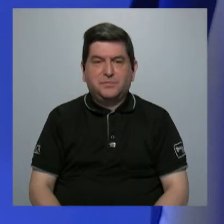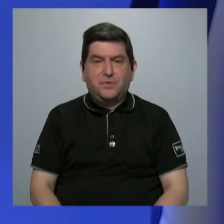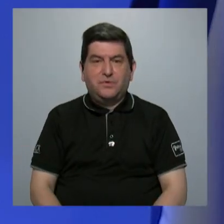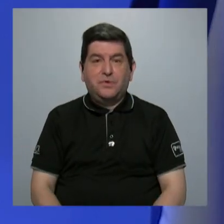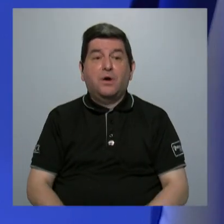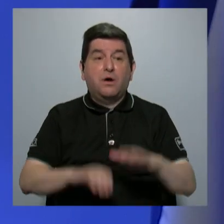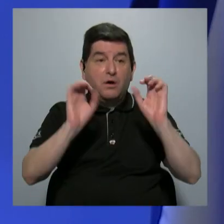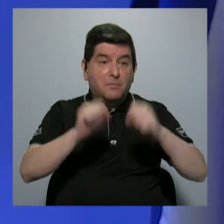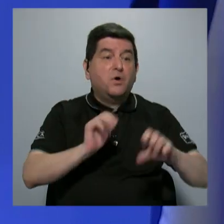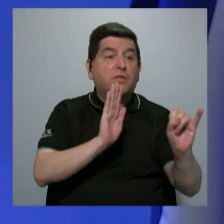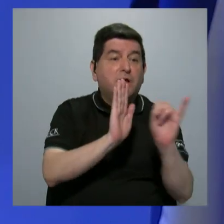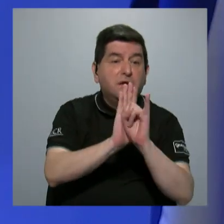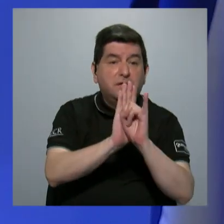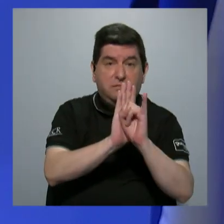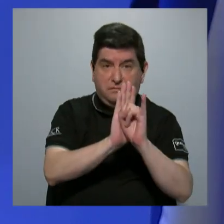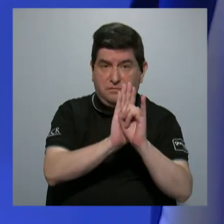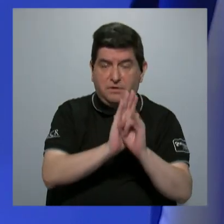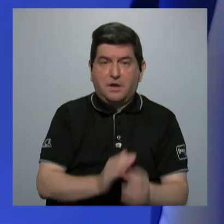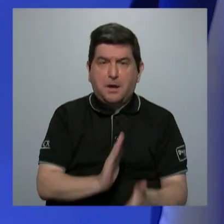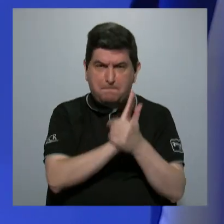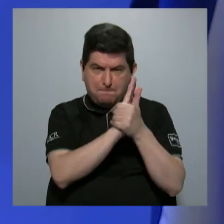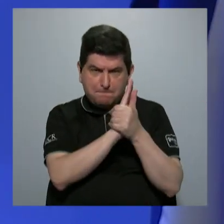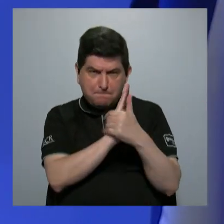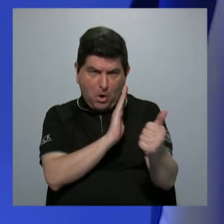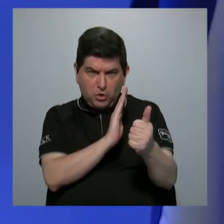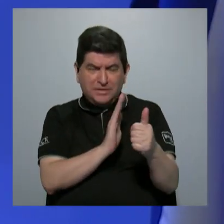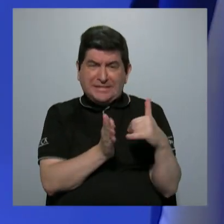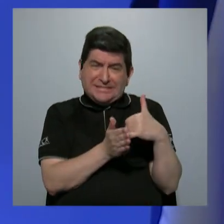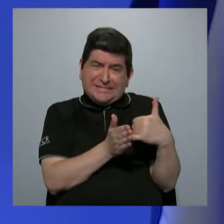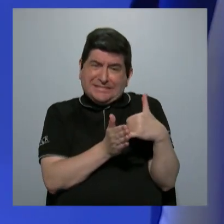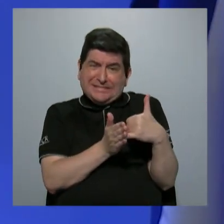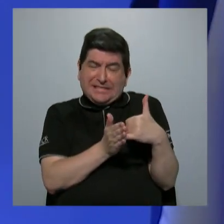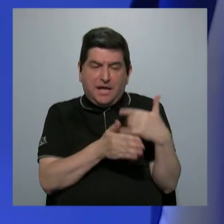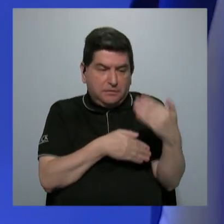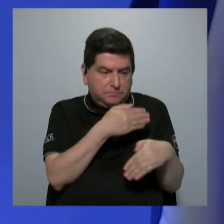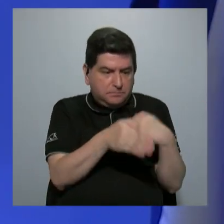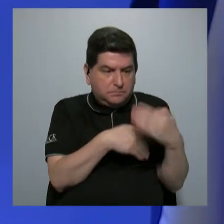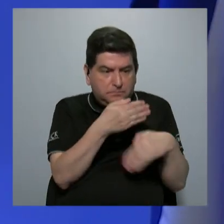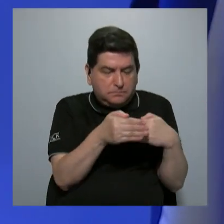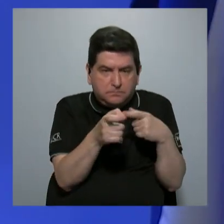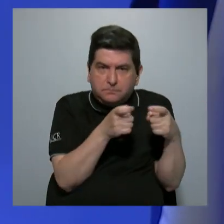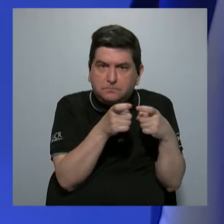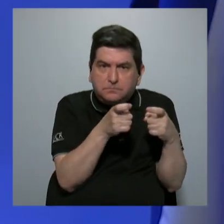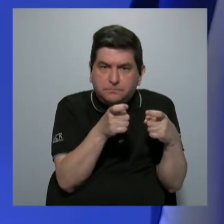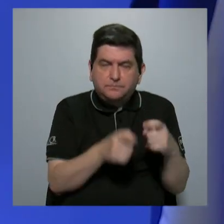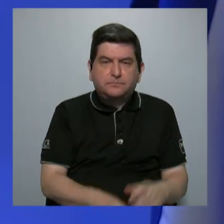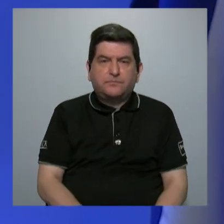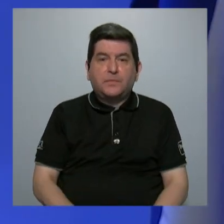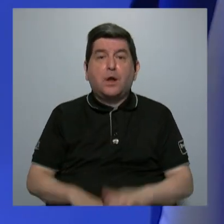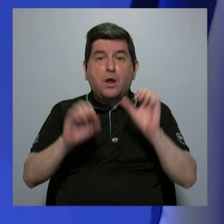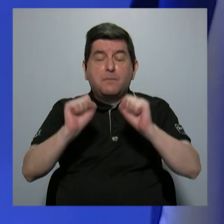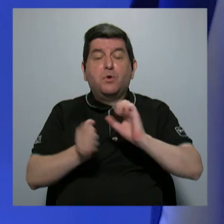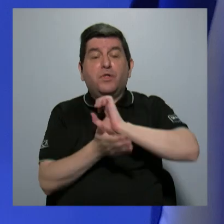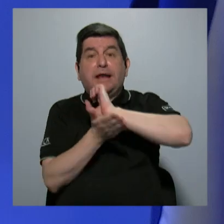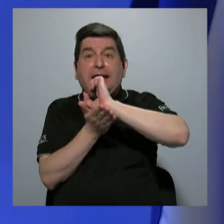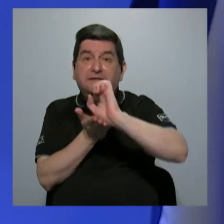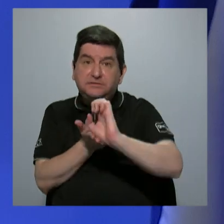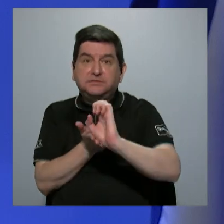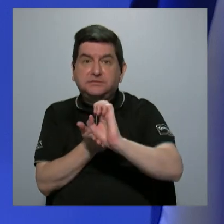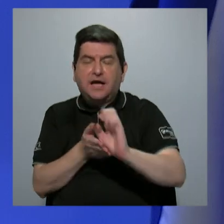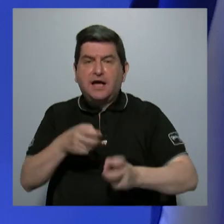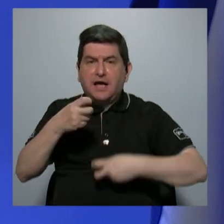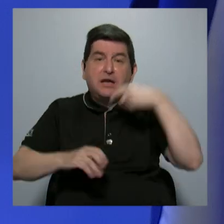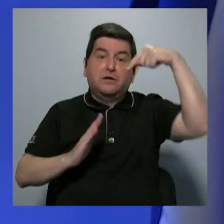poder identificar potenciales debilidades en los procesos administrativos para prevenir